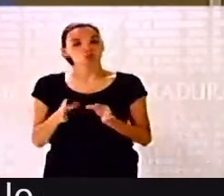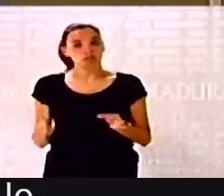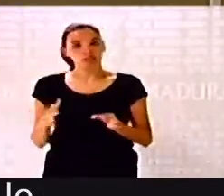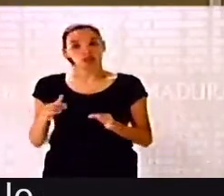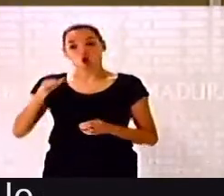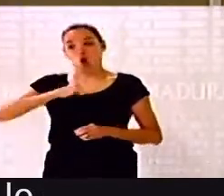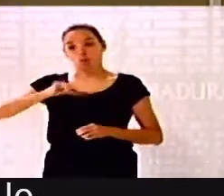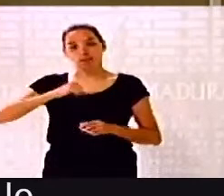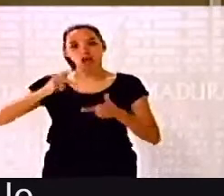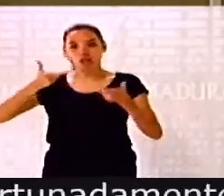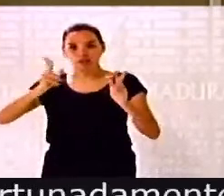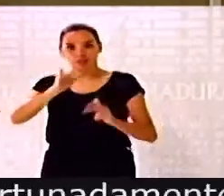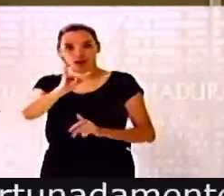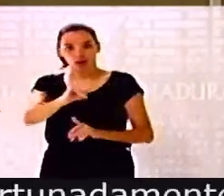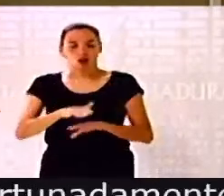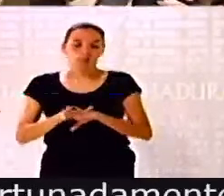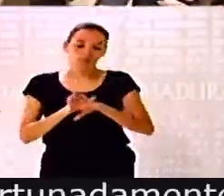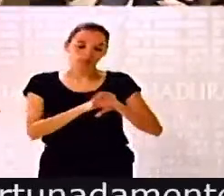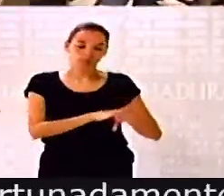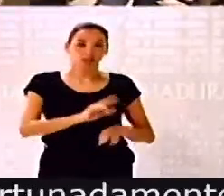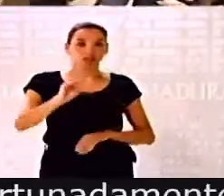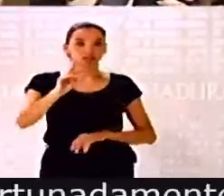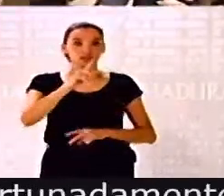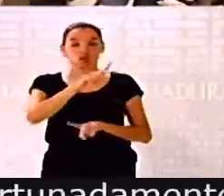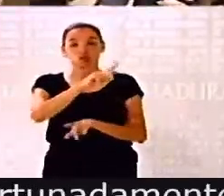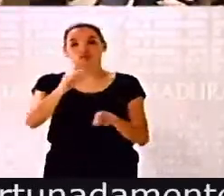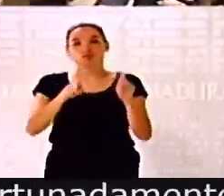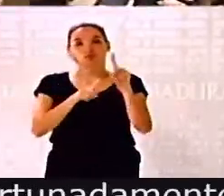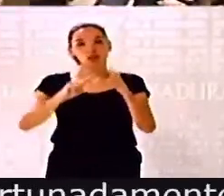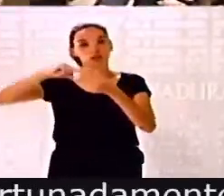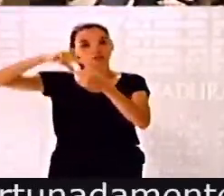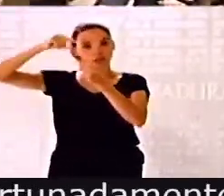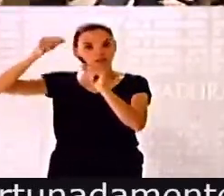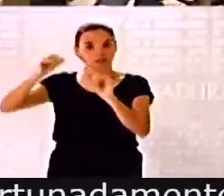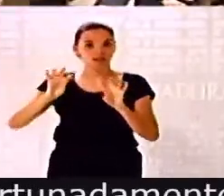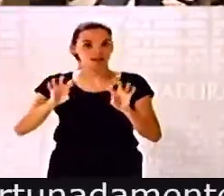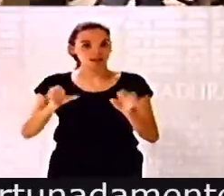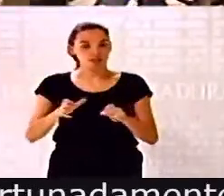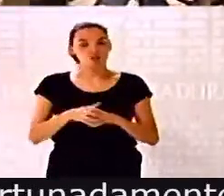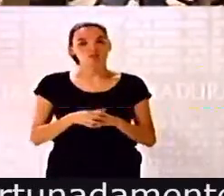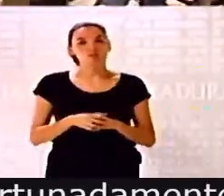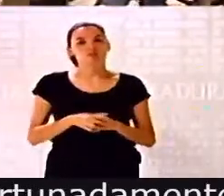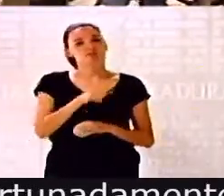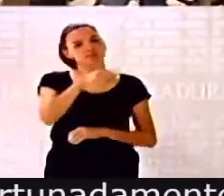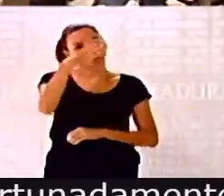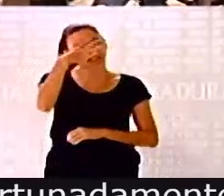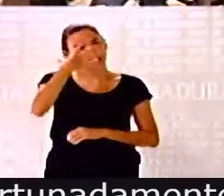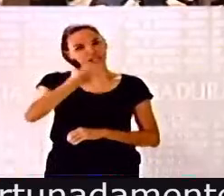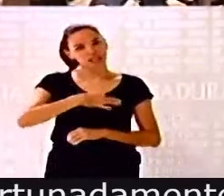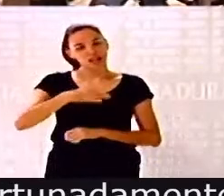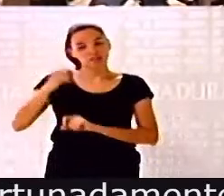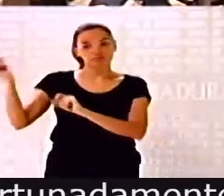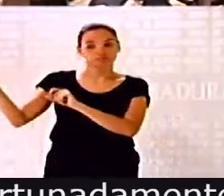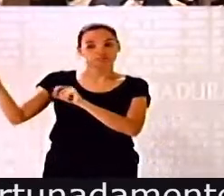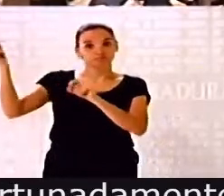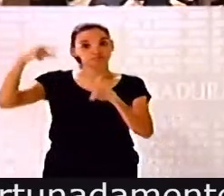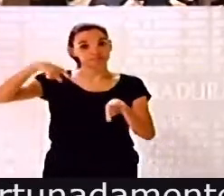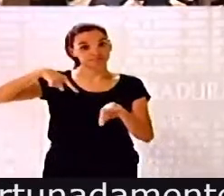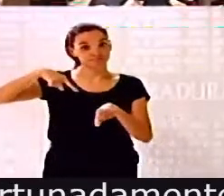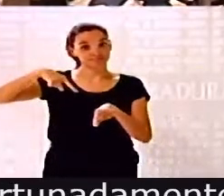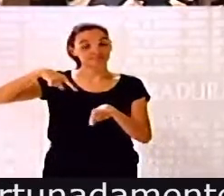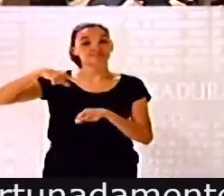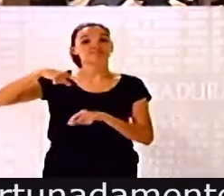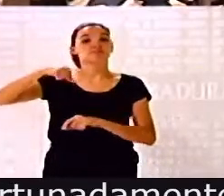hospitalario. La pregunta que plantean desde Canal Extremadura Radio es que si cree que las visitas de migrantes extremeños y de